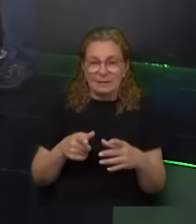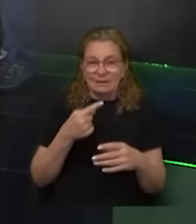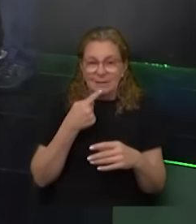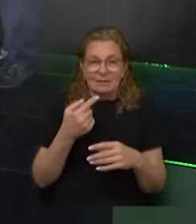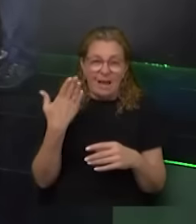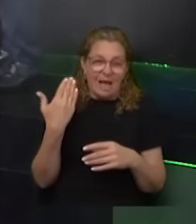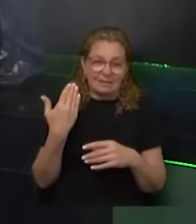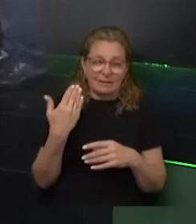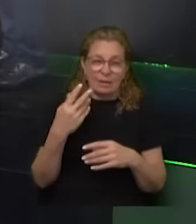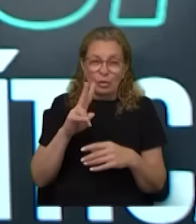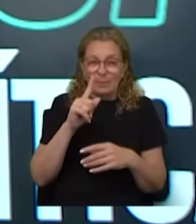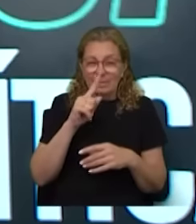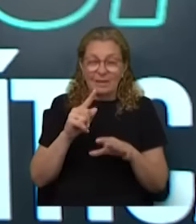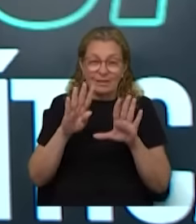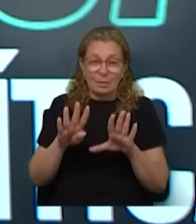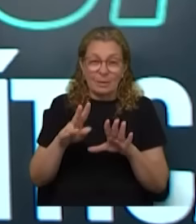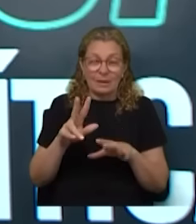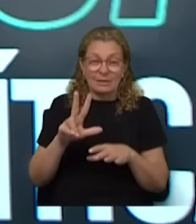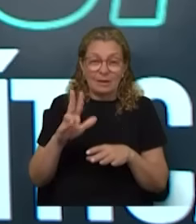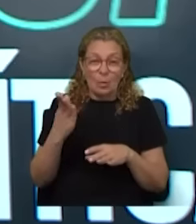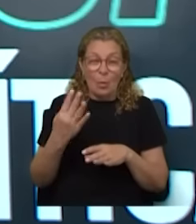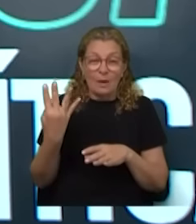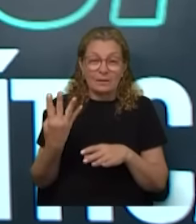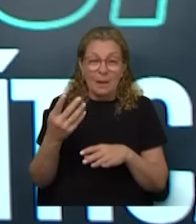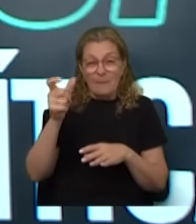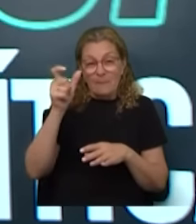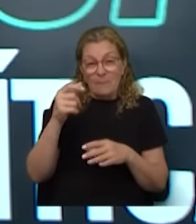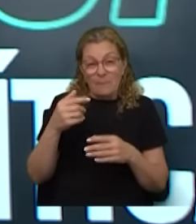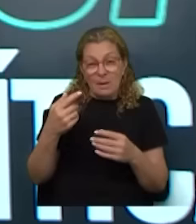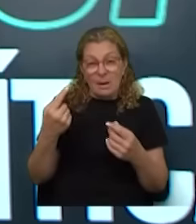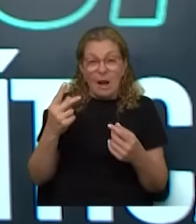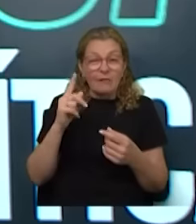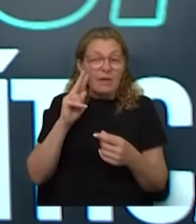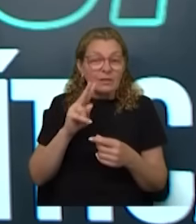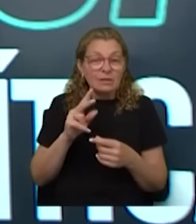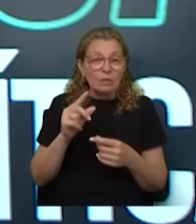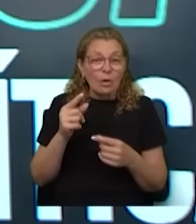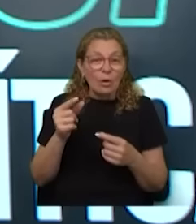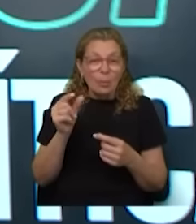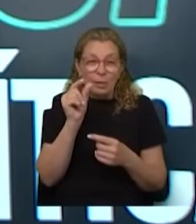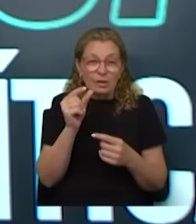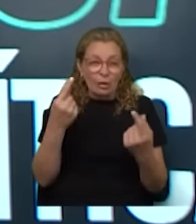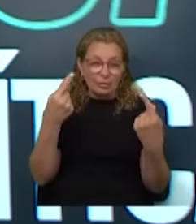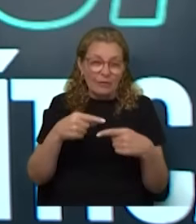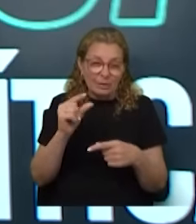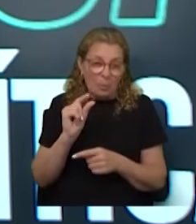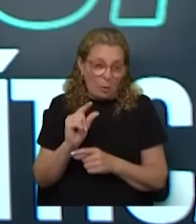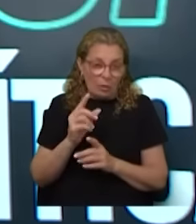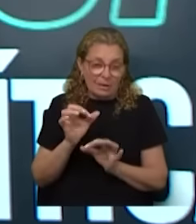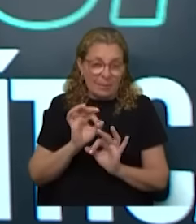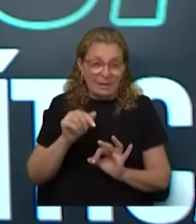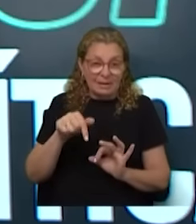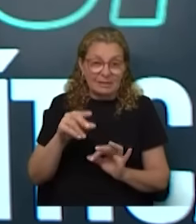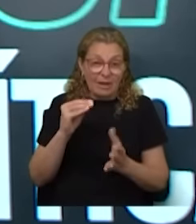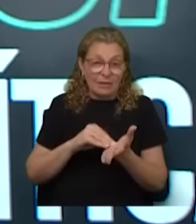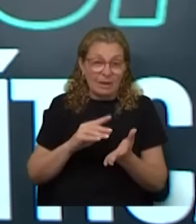antes en 2019 por ejemplo tres cuartas partes de la población había visto u oído una parte del debate por lo menos bueno quizás esta